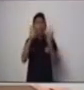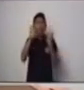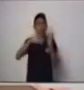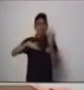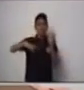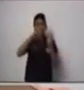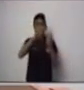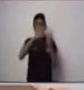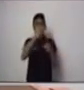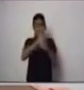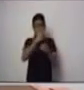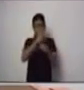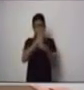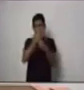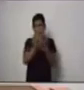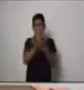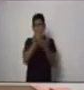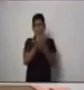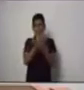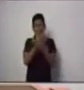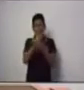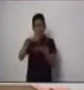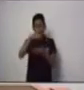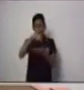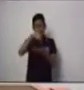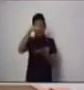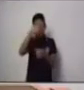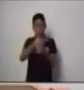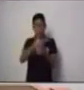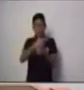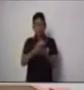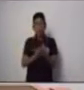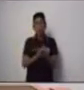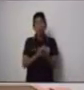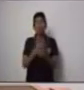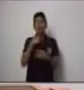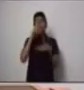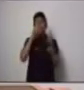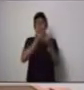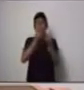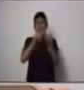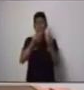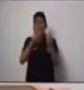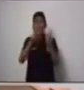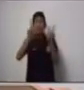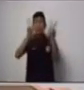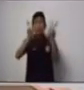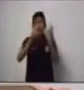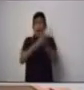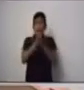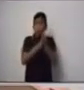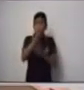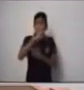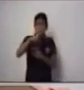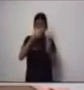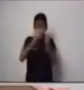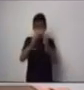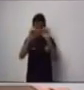comunidad y de en sí, de nuestro país. Aprovechemos y comamos sano